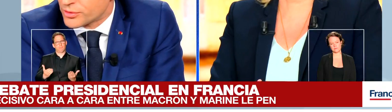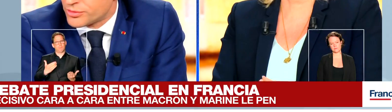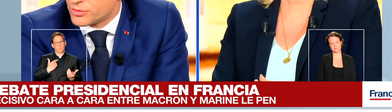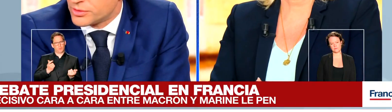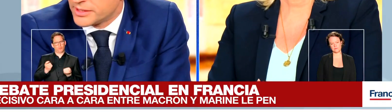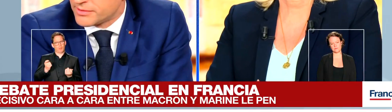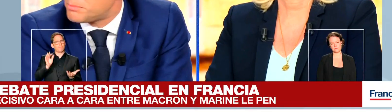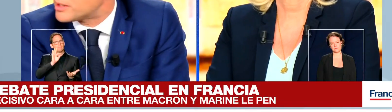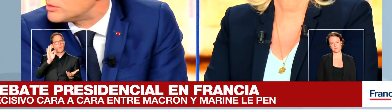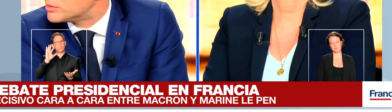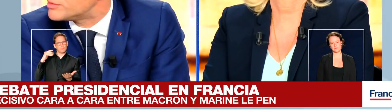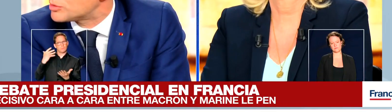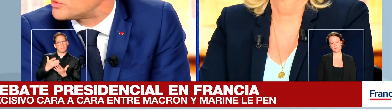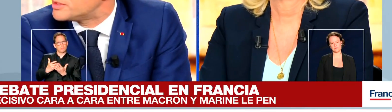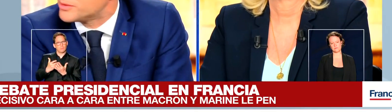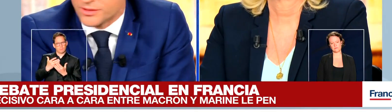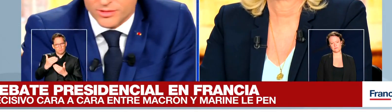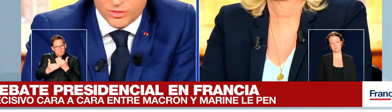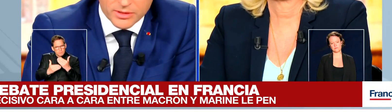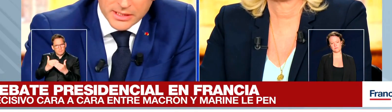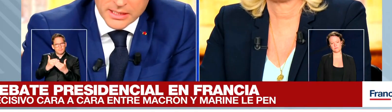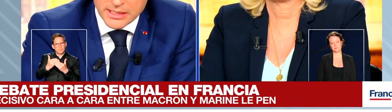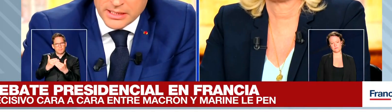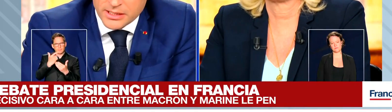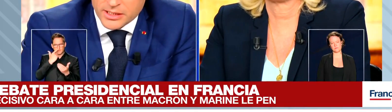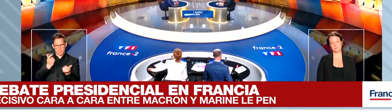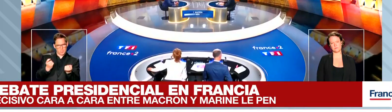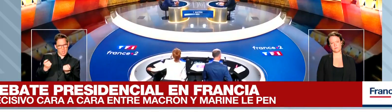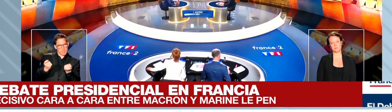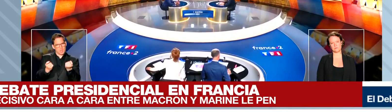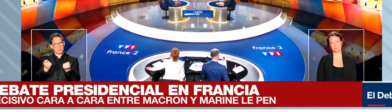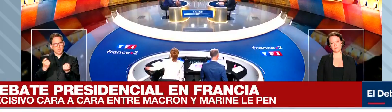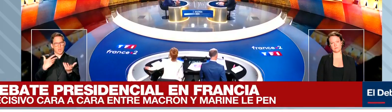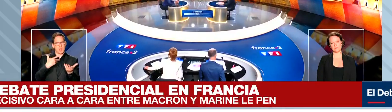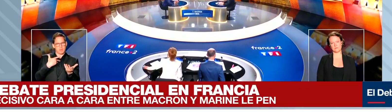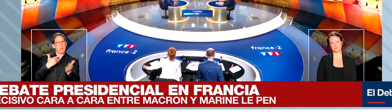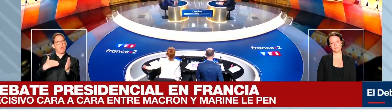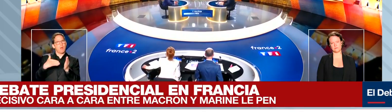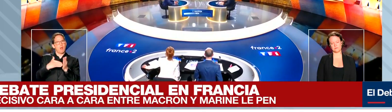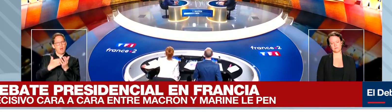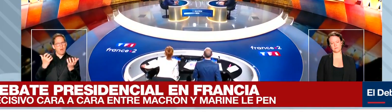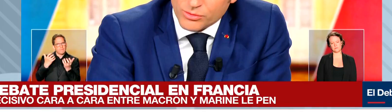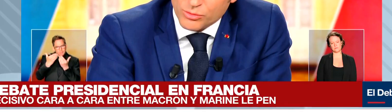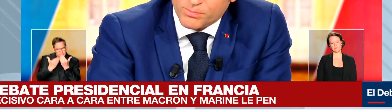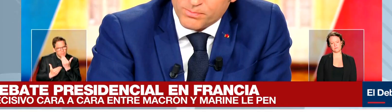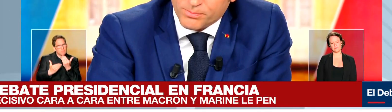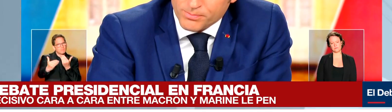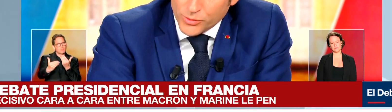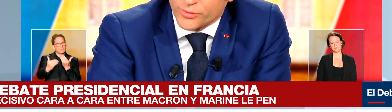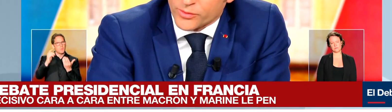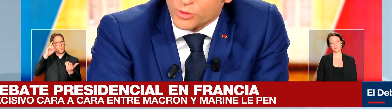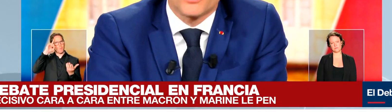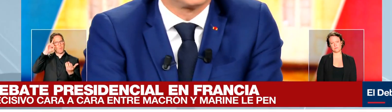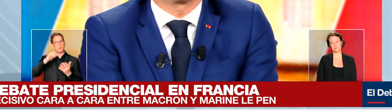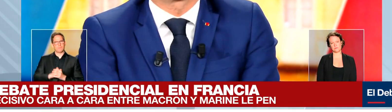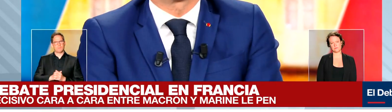este país a través de la confianza que me fue dada, tratando de tomar las mejores decisiones, y quiero continuar haciéndolo porque creo que